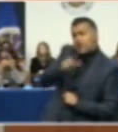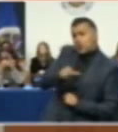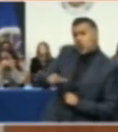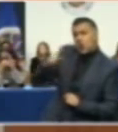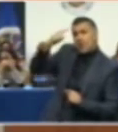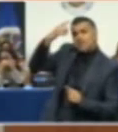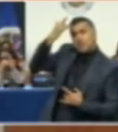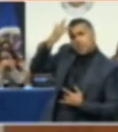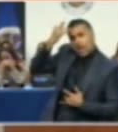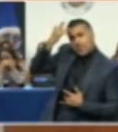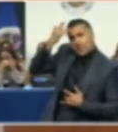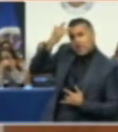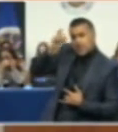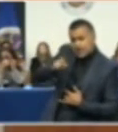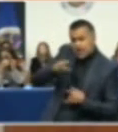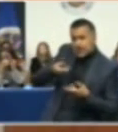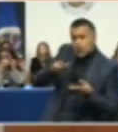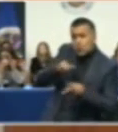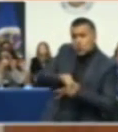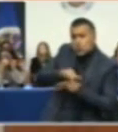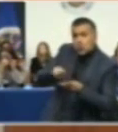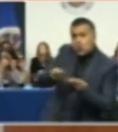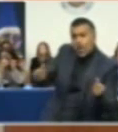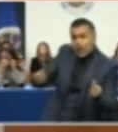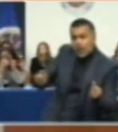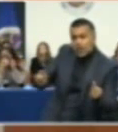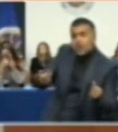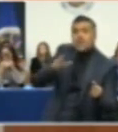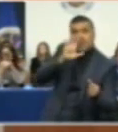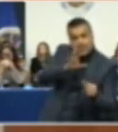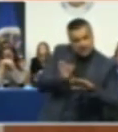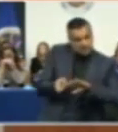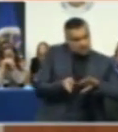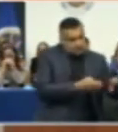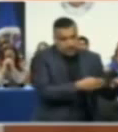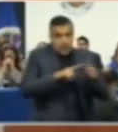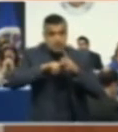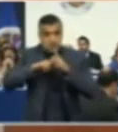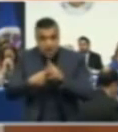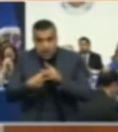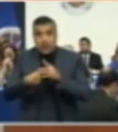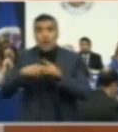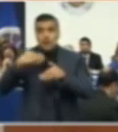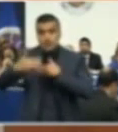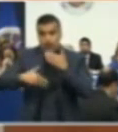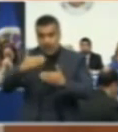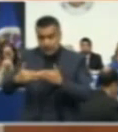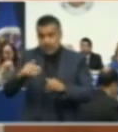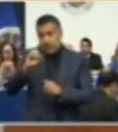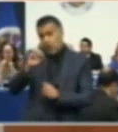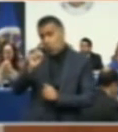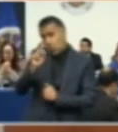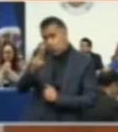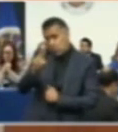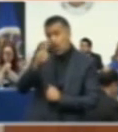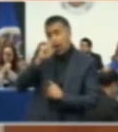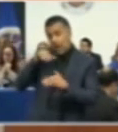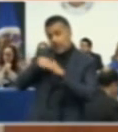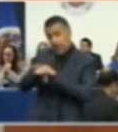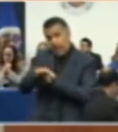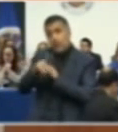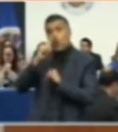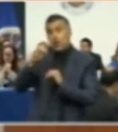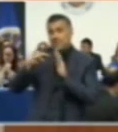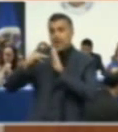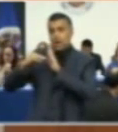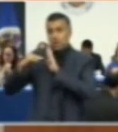enfermedad que debía ser curada. Y marca el inicio, marca el tránsito a nivel de Naciones Unidas a la entrada de lo